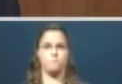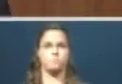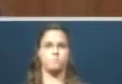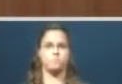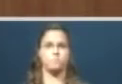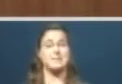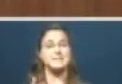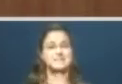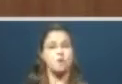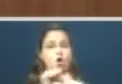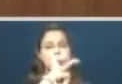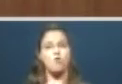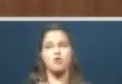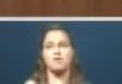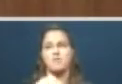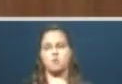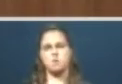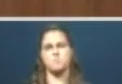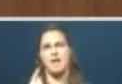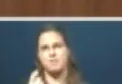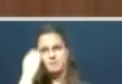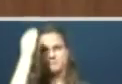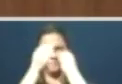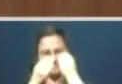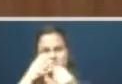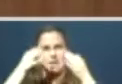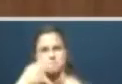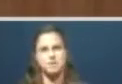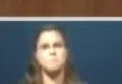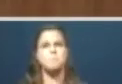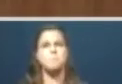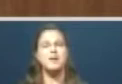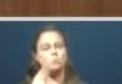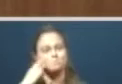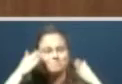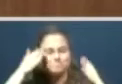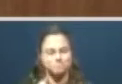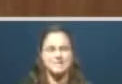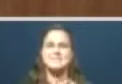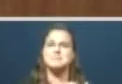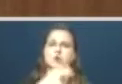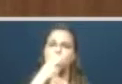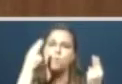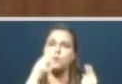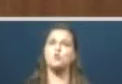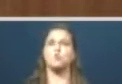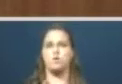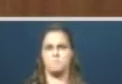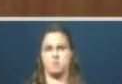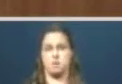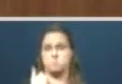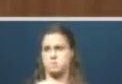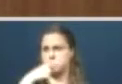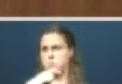un modelo de financiación autónomica que merece una reflexión precisamente en clave de servicios públicos fundamentales pues como venimos